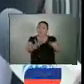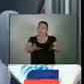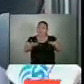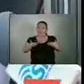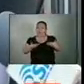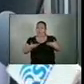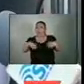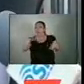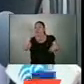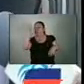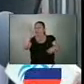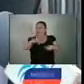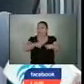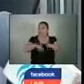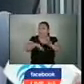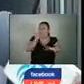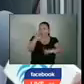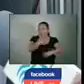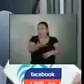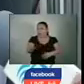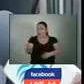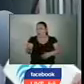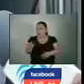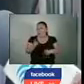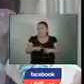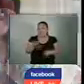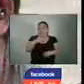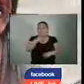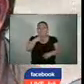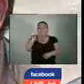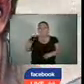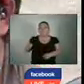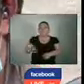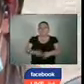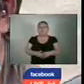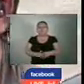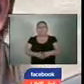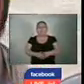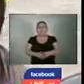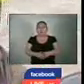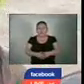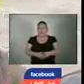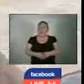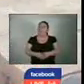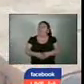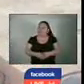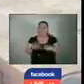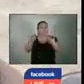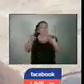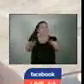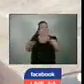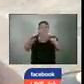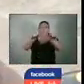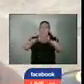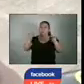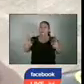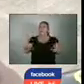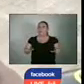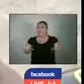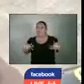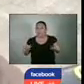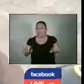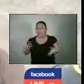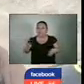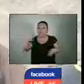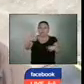alta sería más grande, pero siempre afecta a la economía. Ha ayudado bastante, la verdad, porque antes me